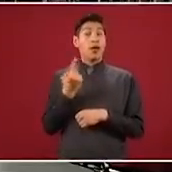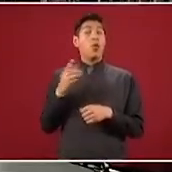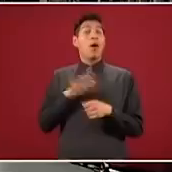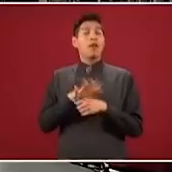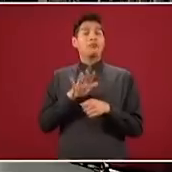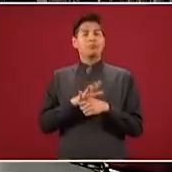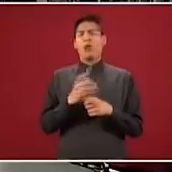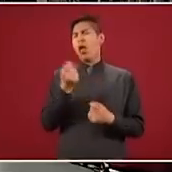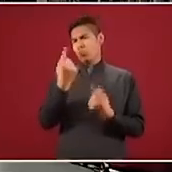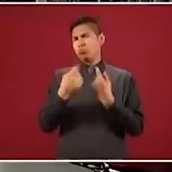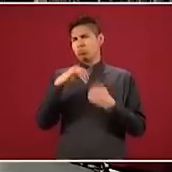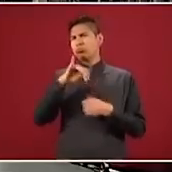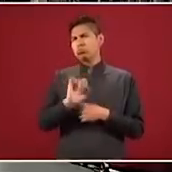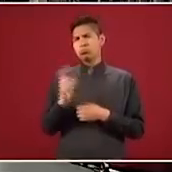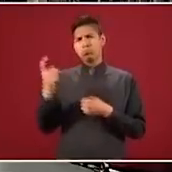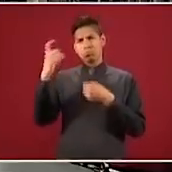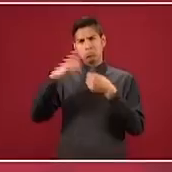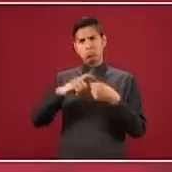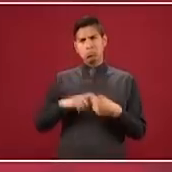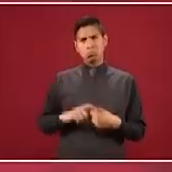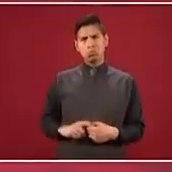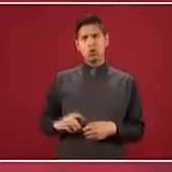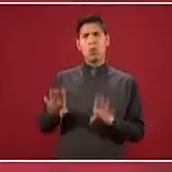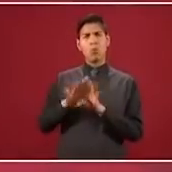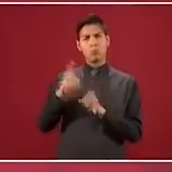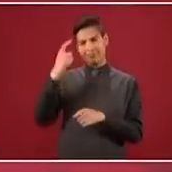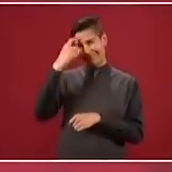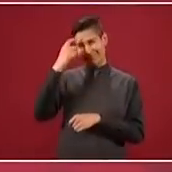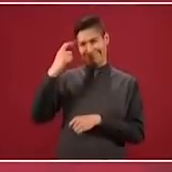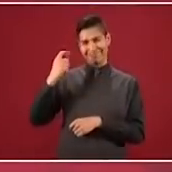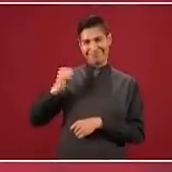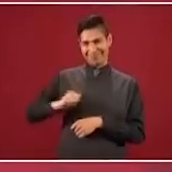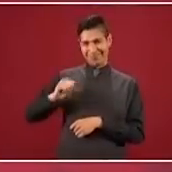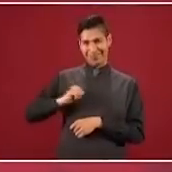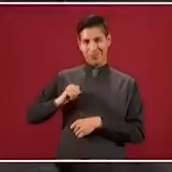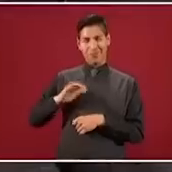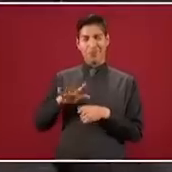se adhieren al pensamiento conservador por cuestiones